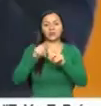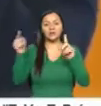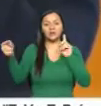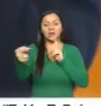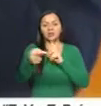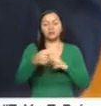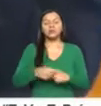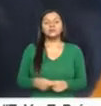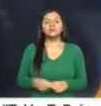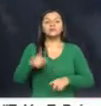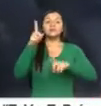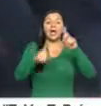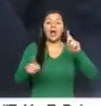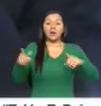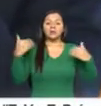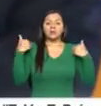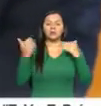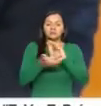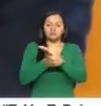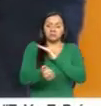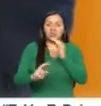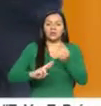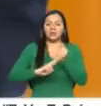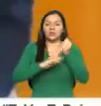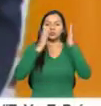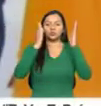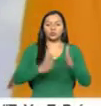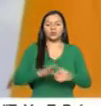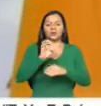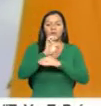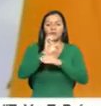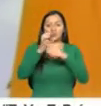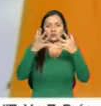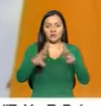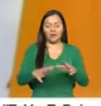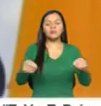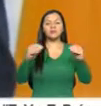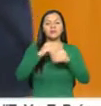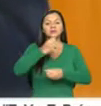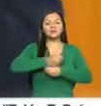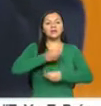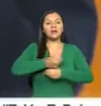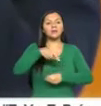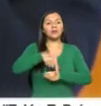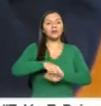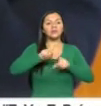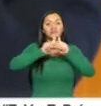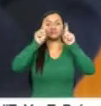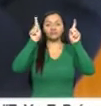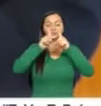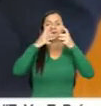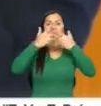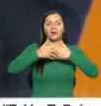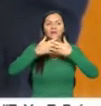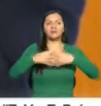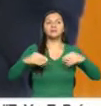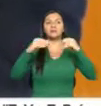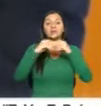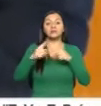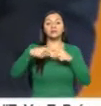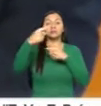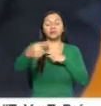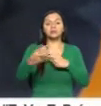hablando que ya hay talento humano ecuatoriano trabajando en esta planta y hay otro que está